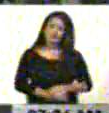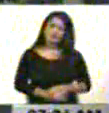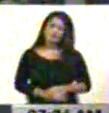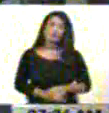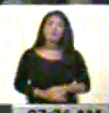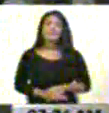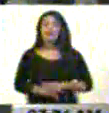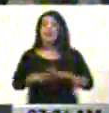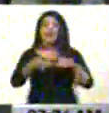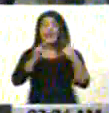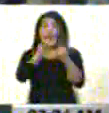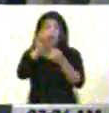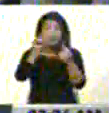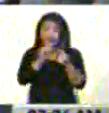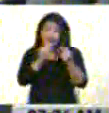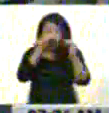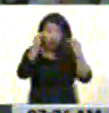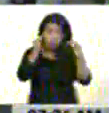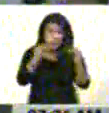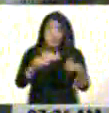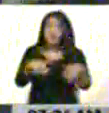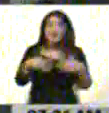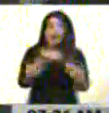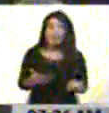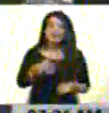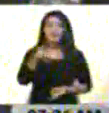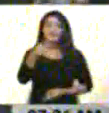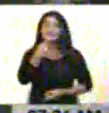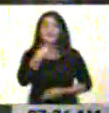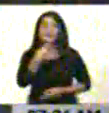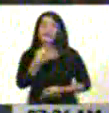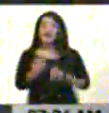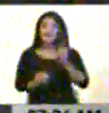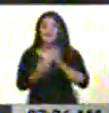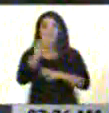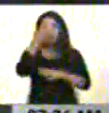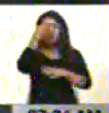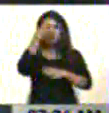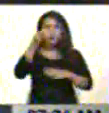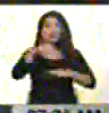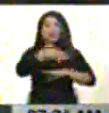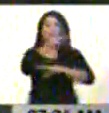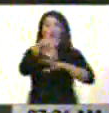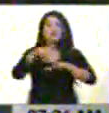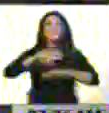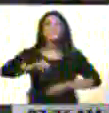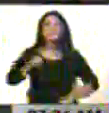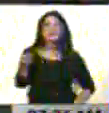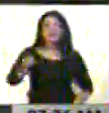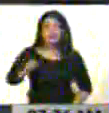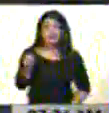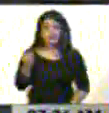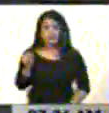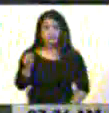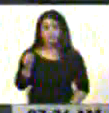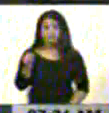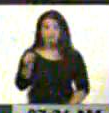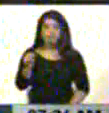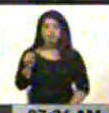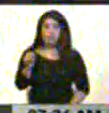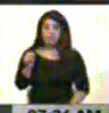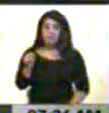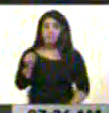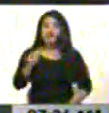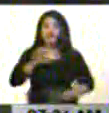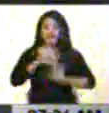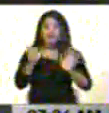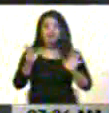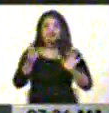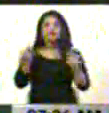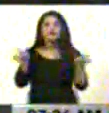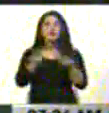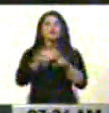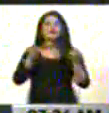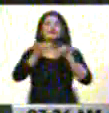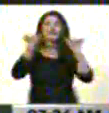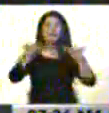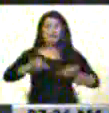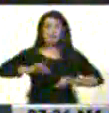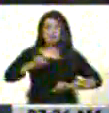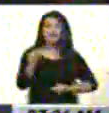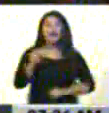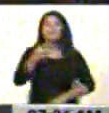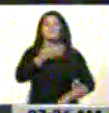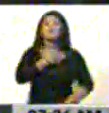uno, reactivar un Consejo Nacional de Policía. Lo que es el fortalecimiento del sistema policial. El presidente